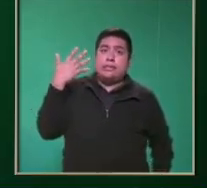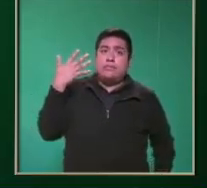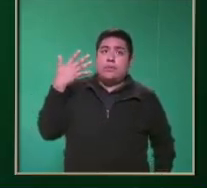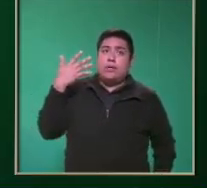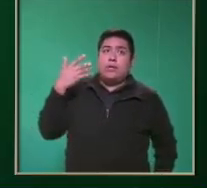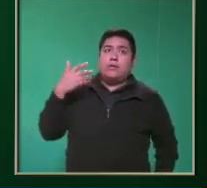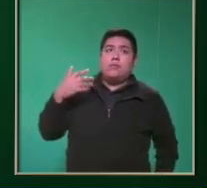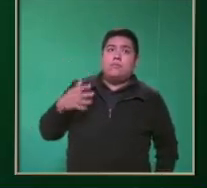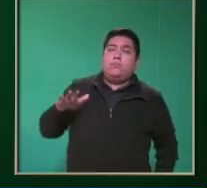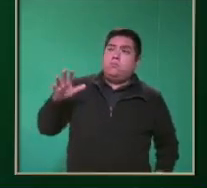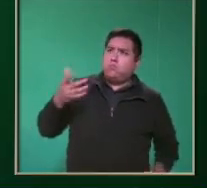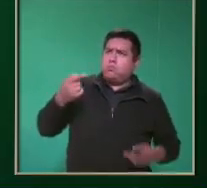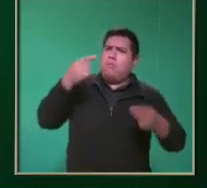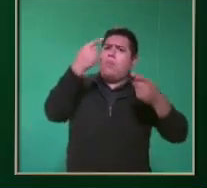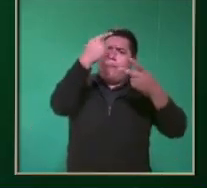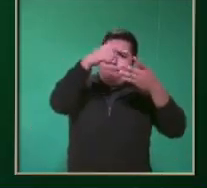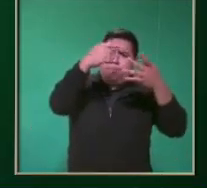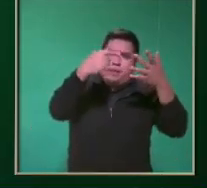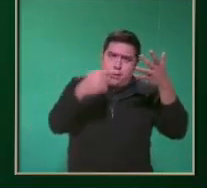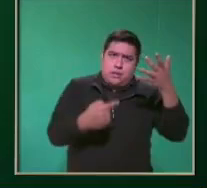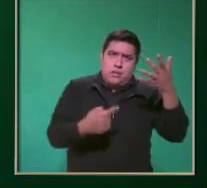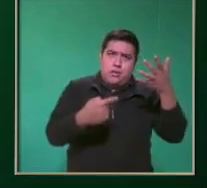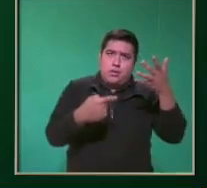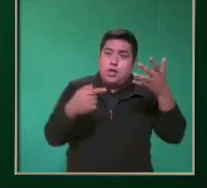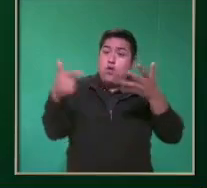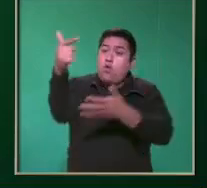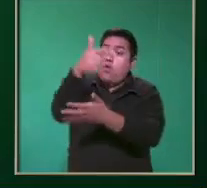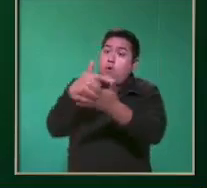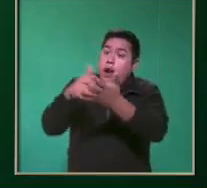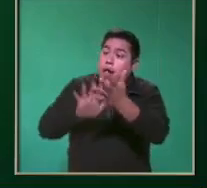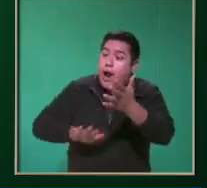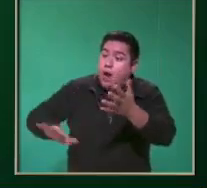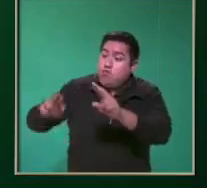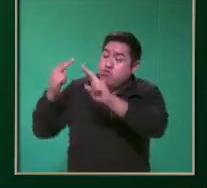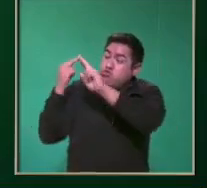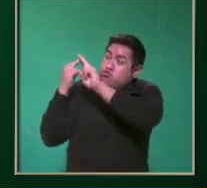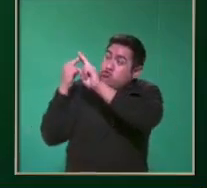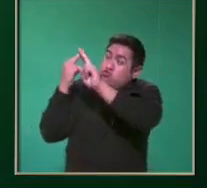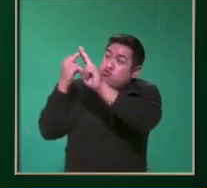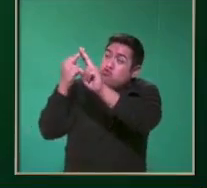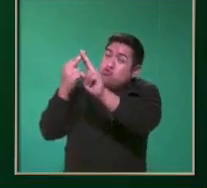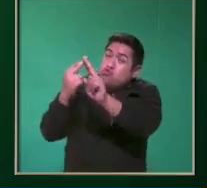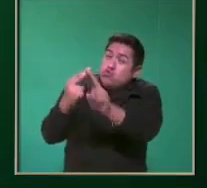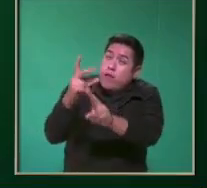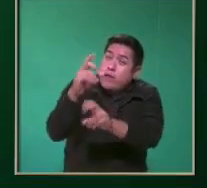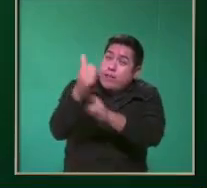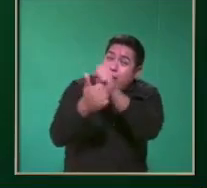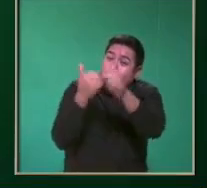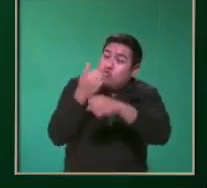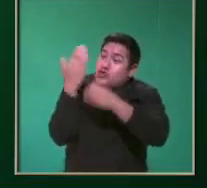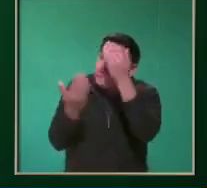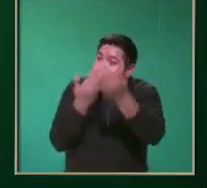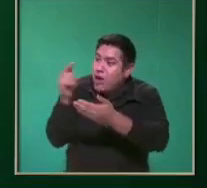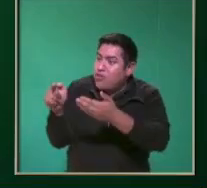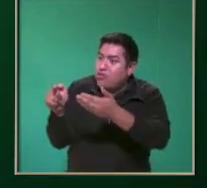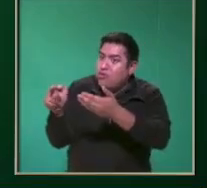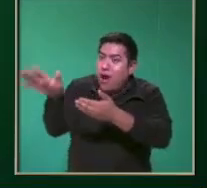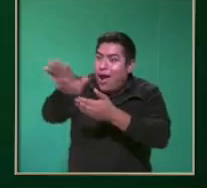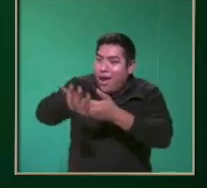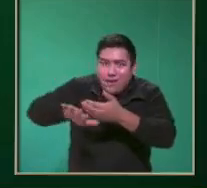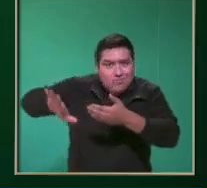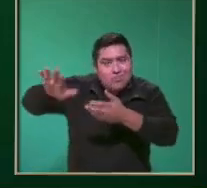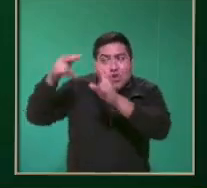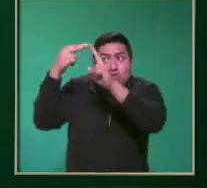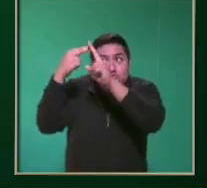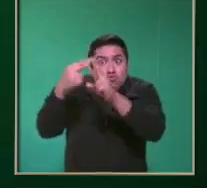atmosféricas, características de una región durante un periodo mayor a 30 años. El clima es todo un